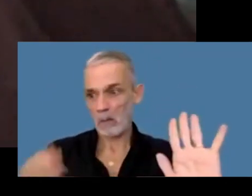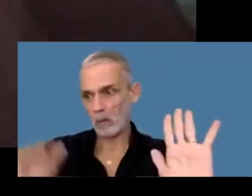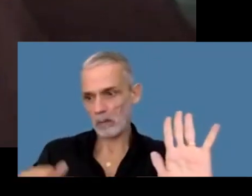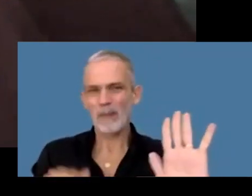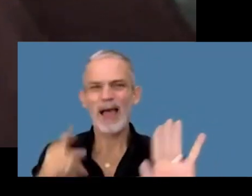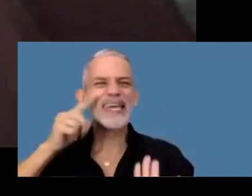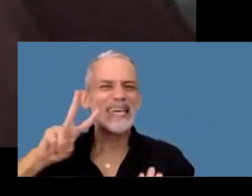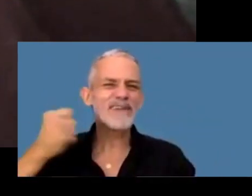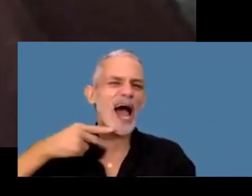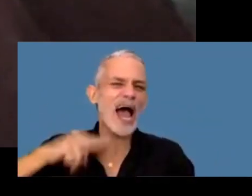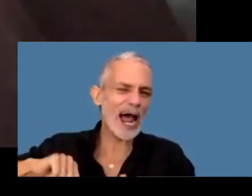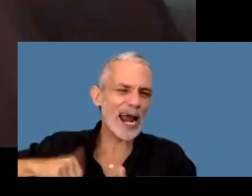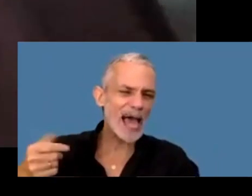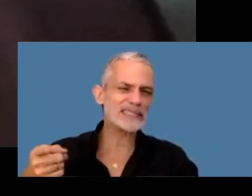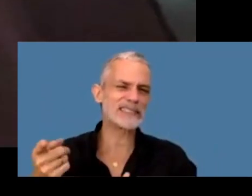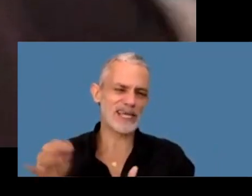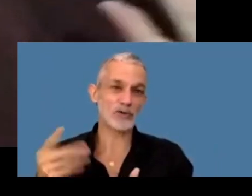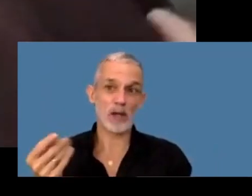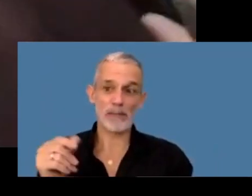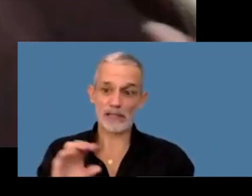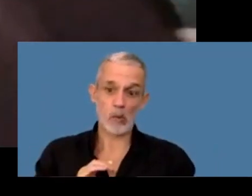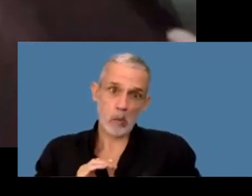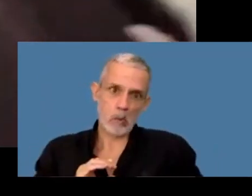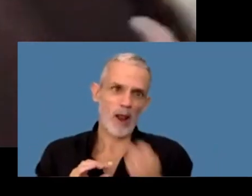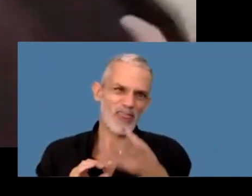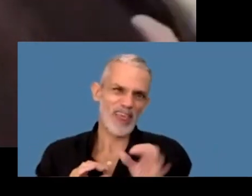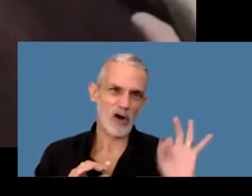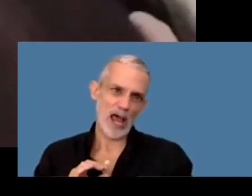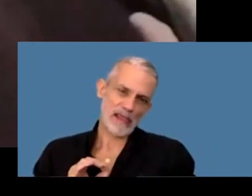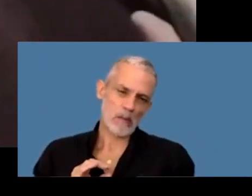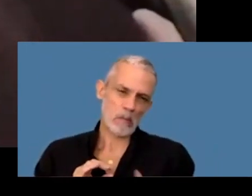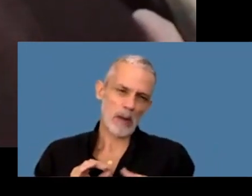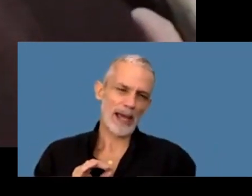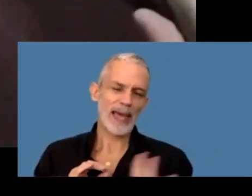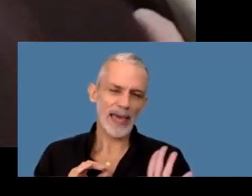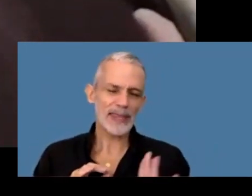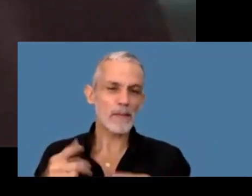puedo meter a un terreno? Sí, pero ojo, ¿qué pasa si ese terreno no obtiene el copy?